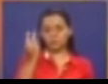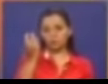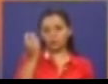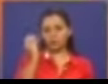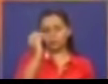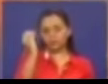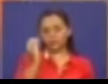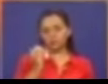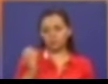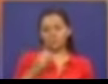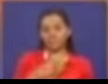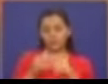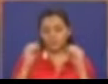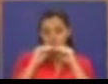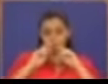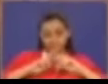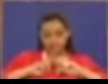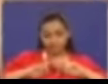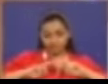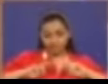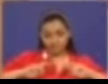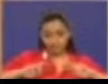12%. Hemos investigado,